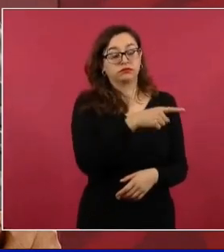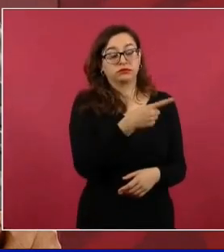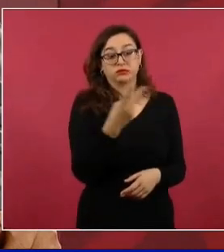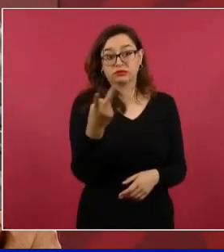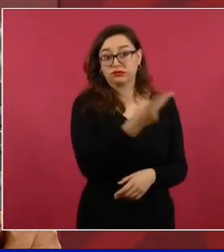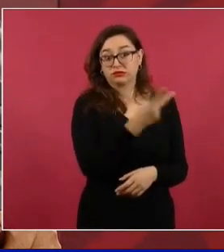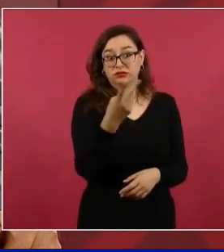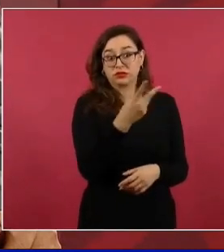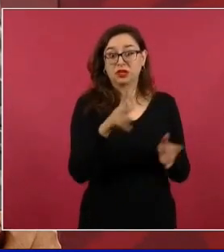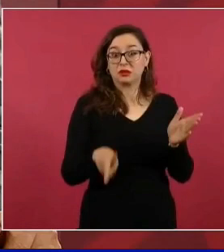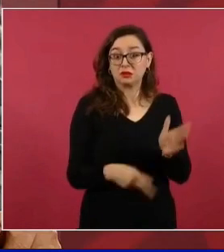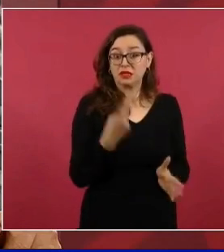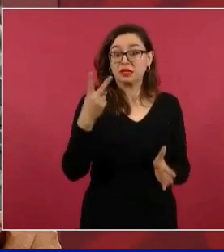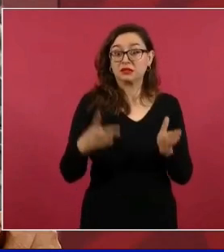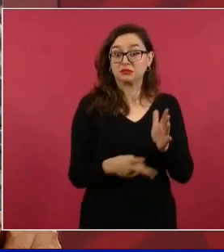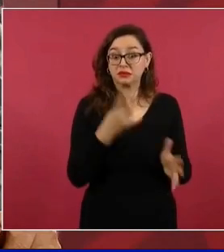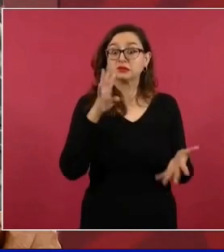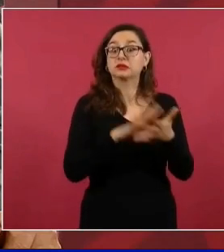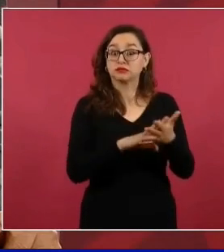Magón.